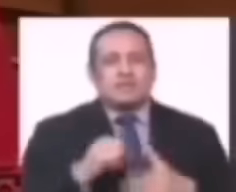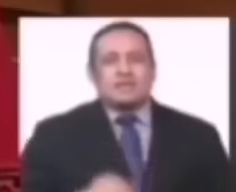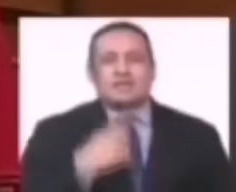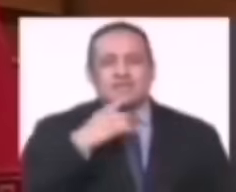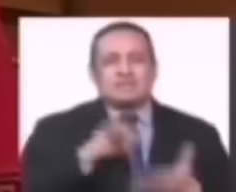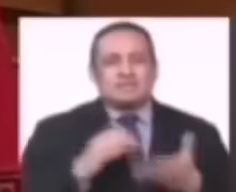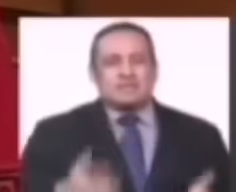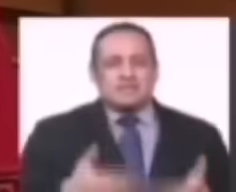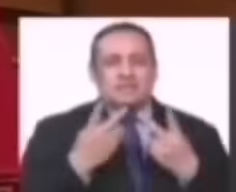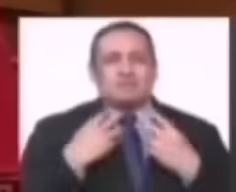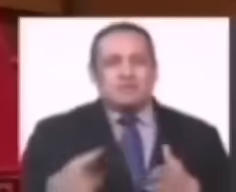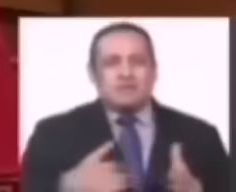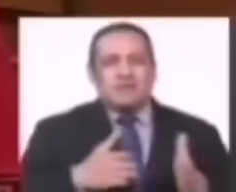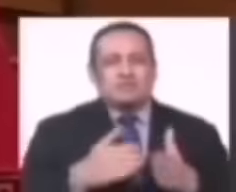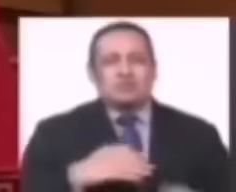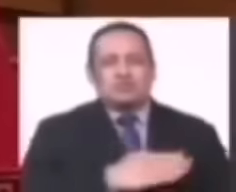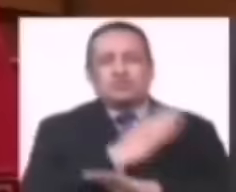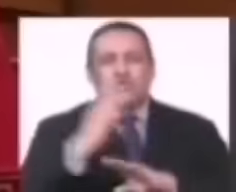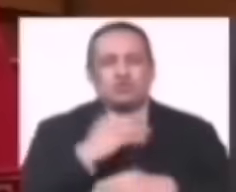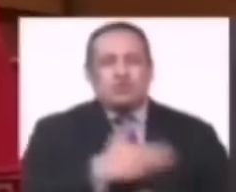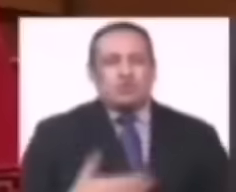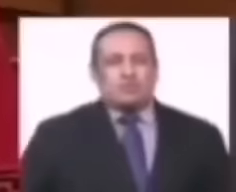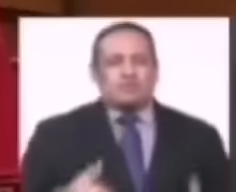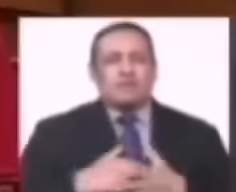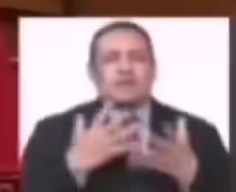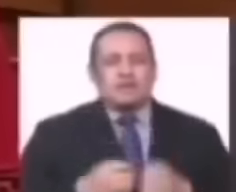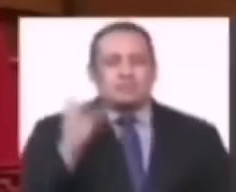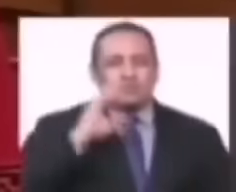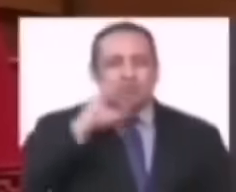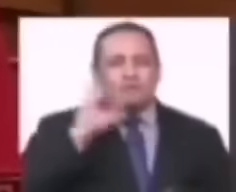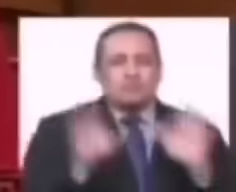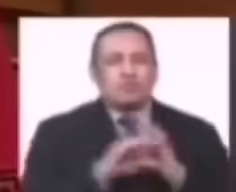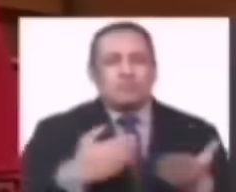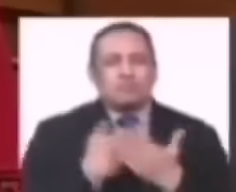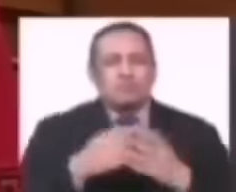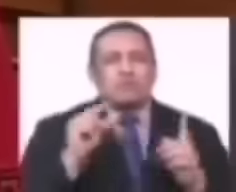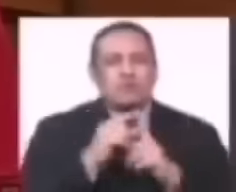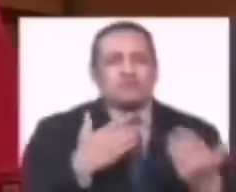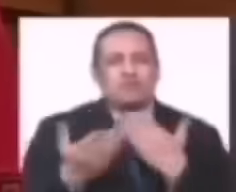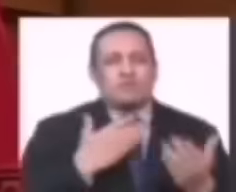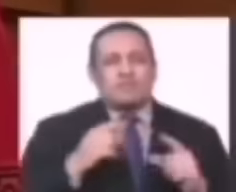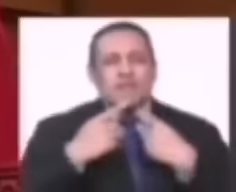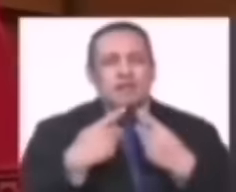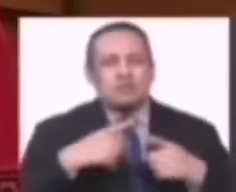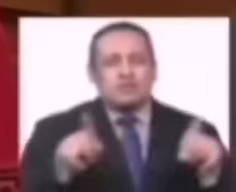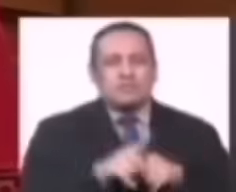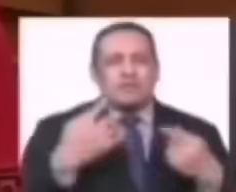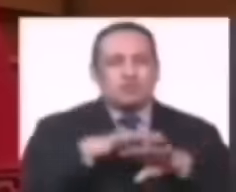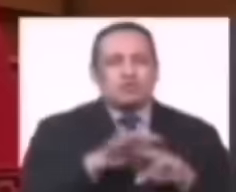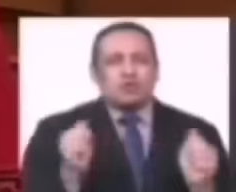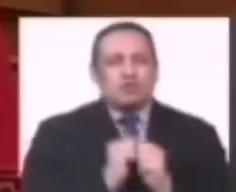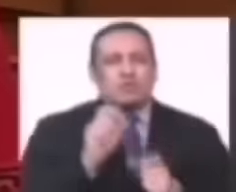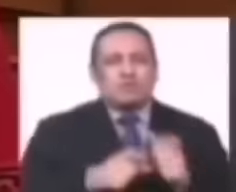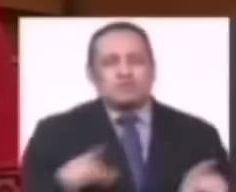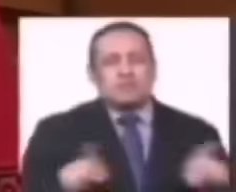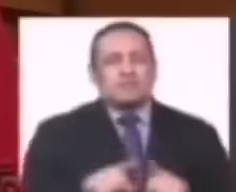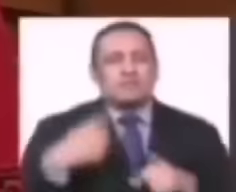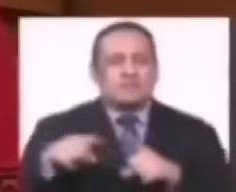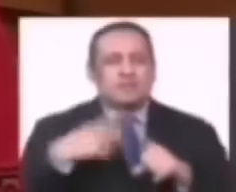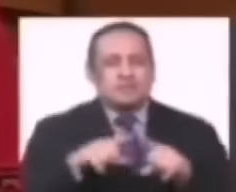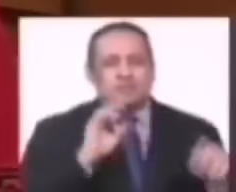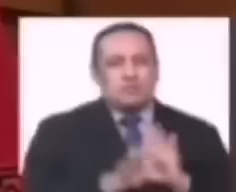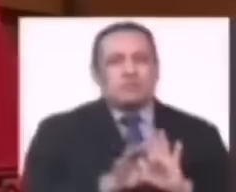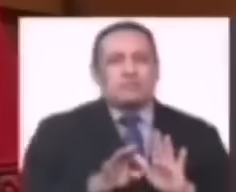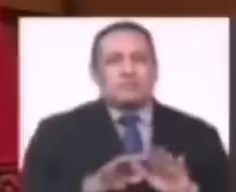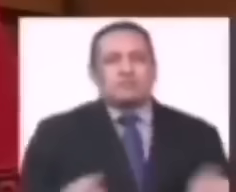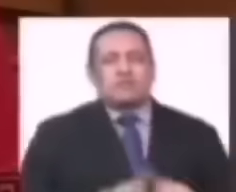generado lineamientos alrededor del Estado para intentar buscar denominaciones y formas de diálogo que permitan incluir a todas las personas, indistintamente quiénes somos.